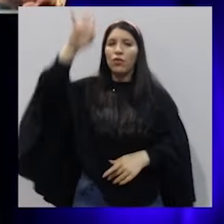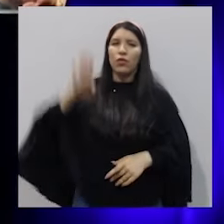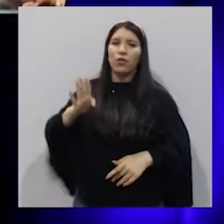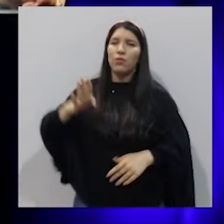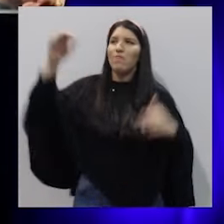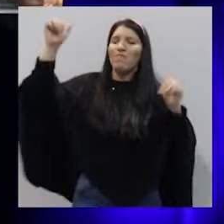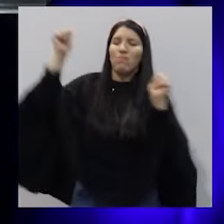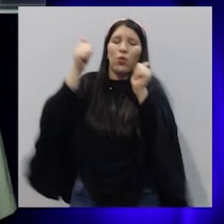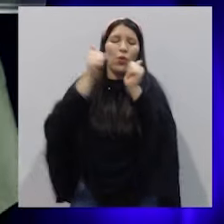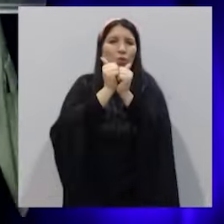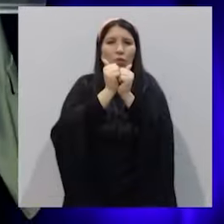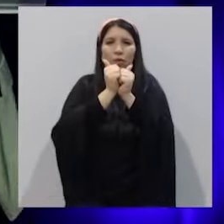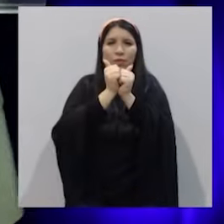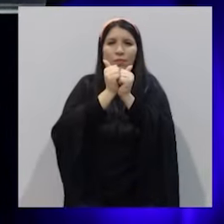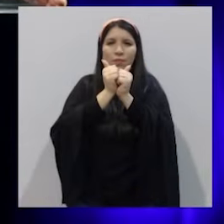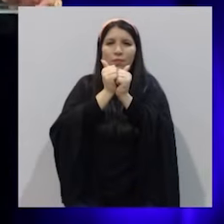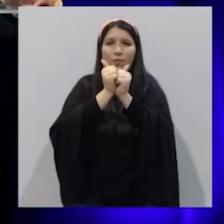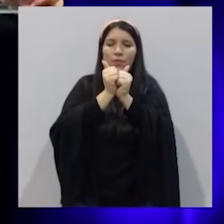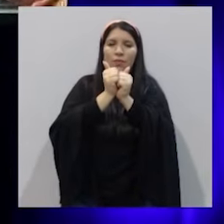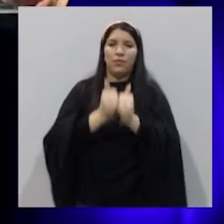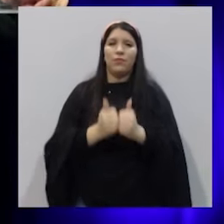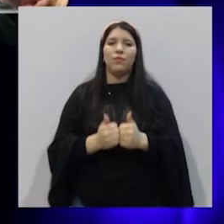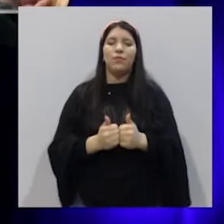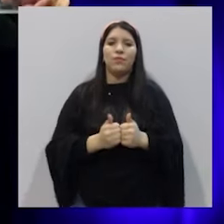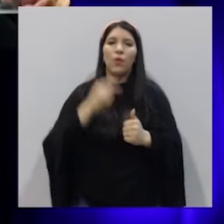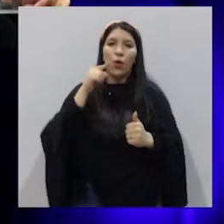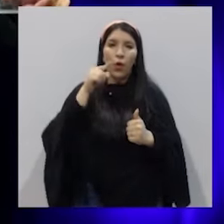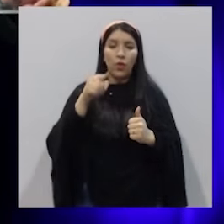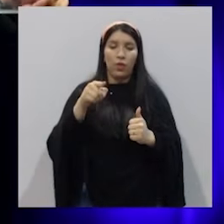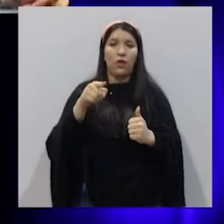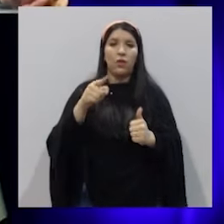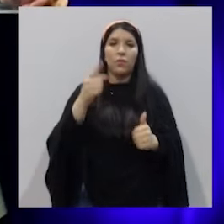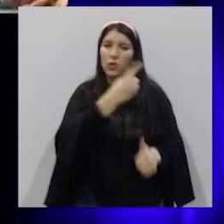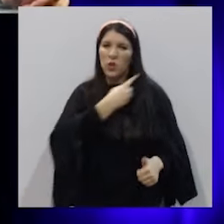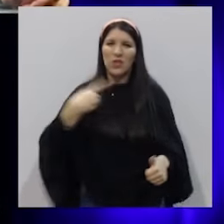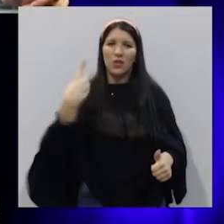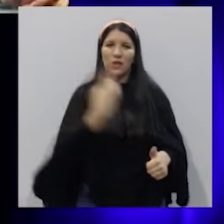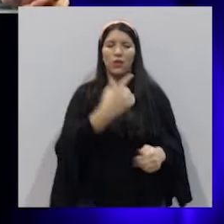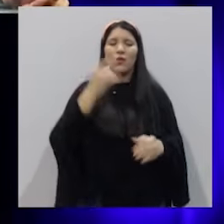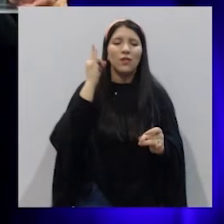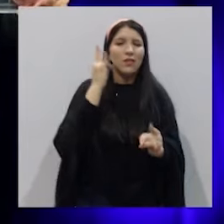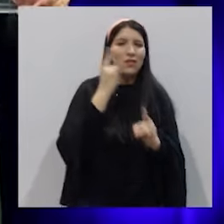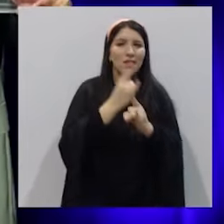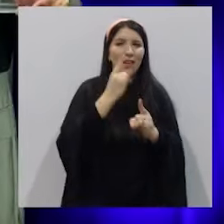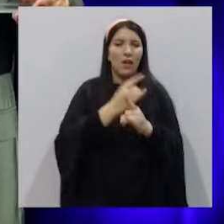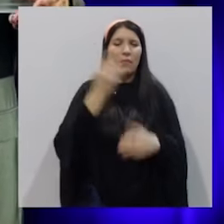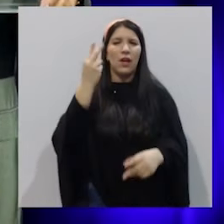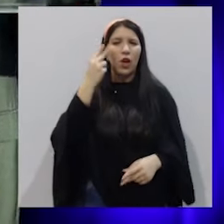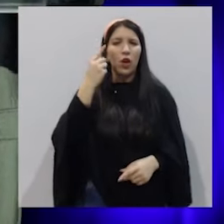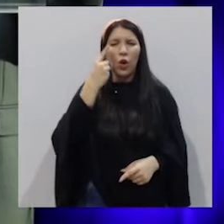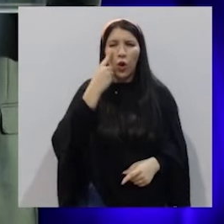vayas dios siempre va a guiar tus pasos dios conoce tu pasado su presente y tu futuro y josué